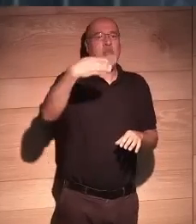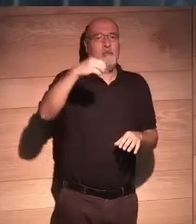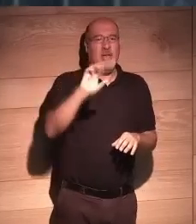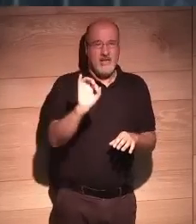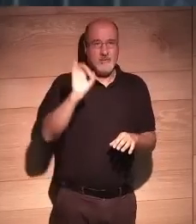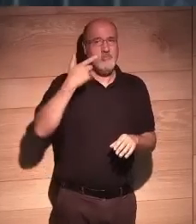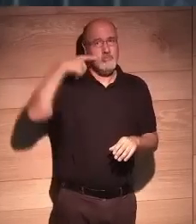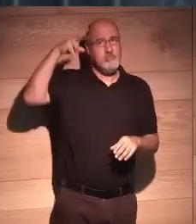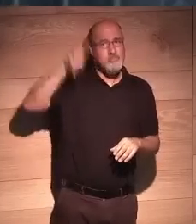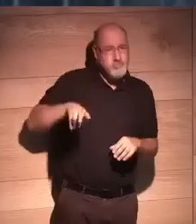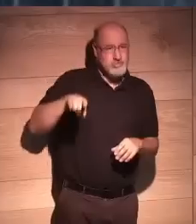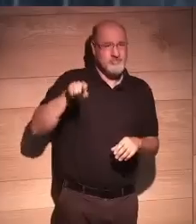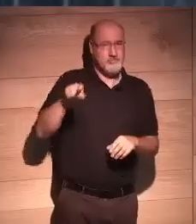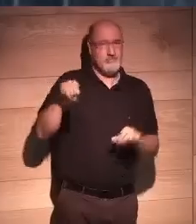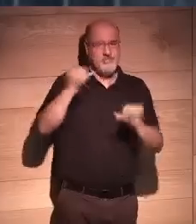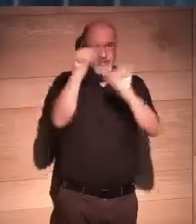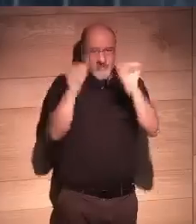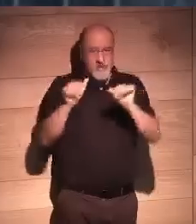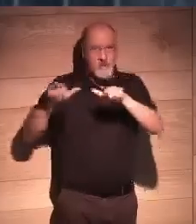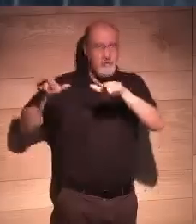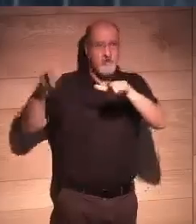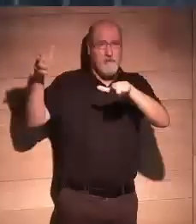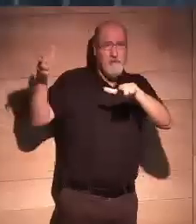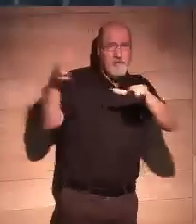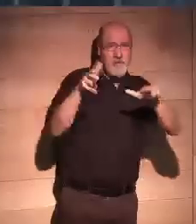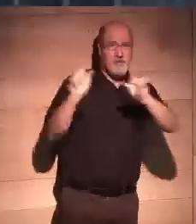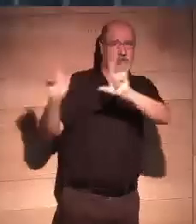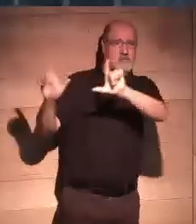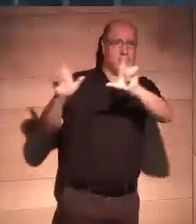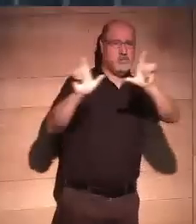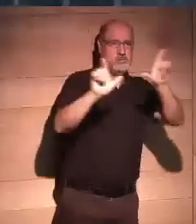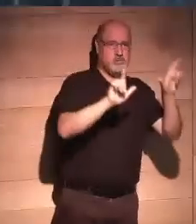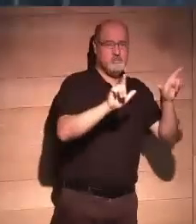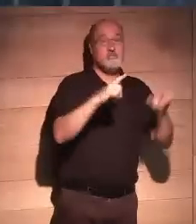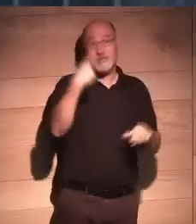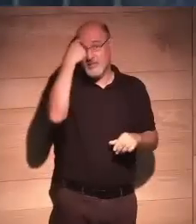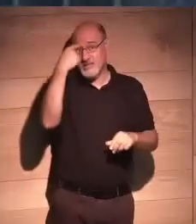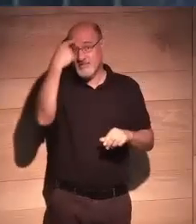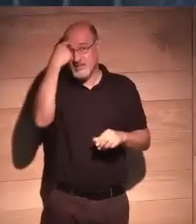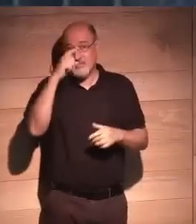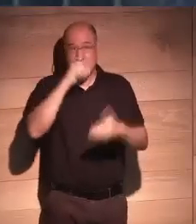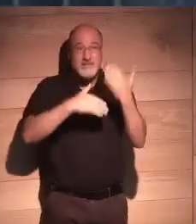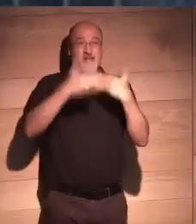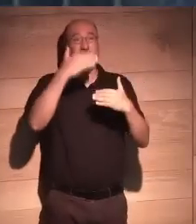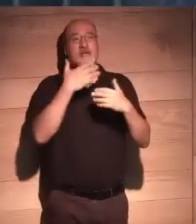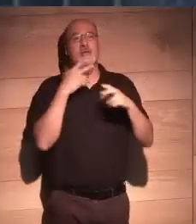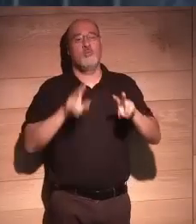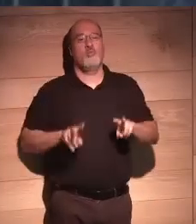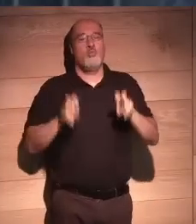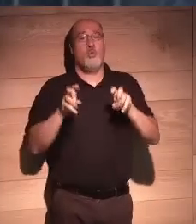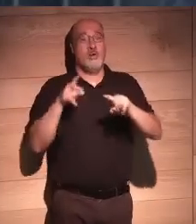reconoces, hasta tipos de plano, ¿no? Y claro, la nostalgia funciona muy bien porque a la hora de vender una serie